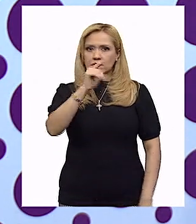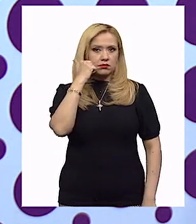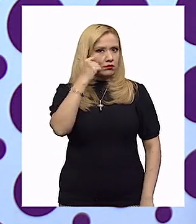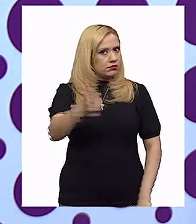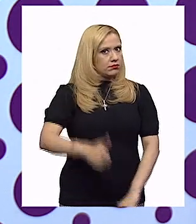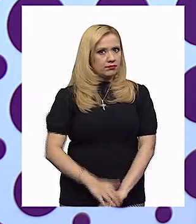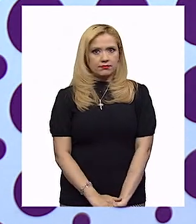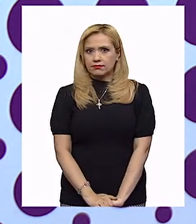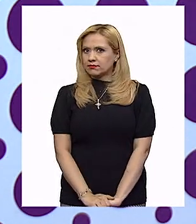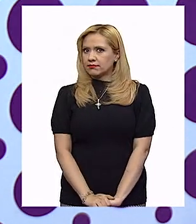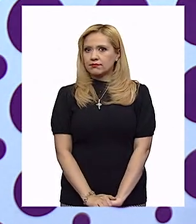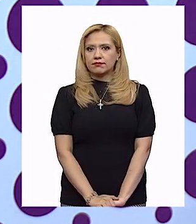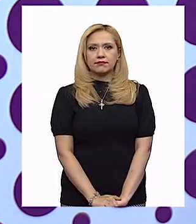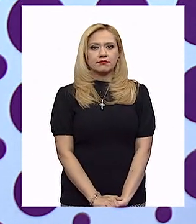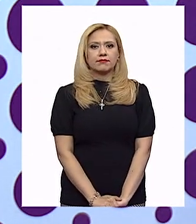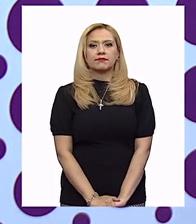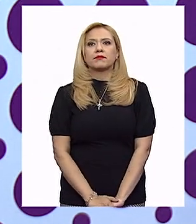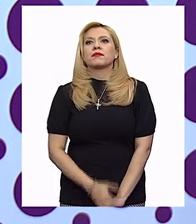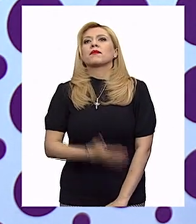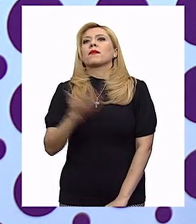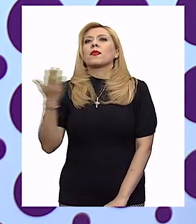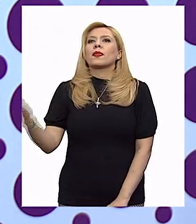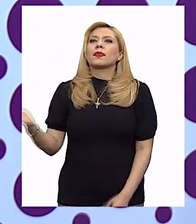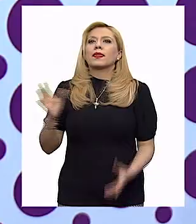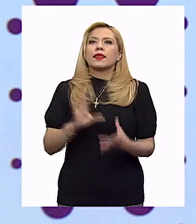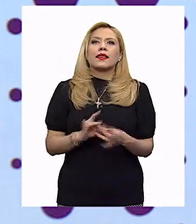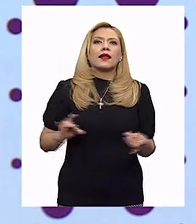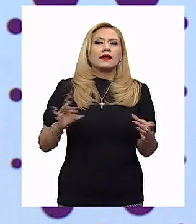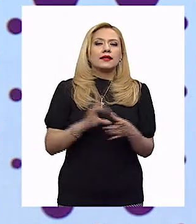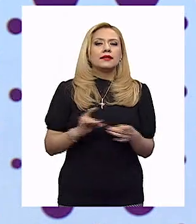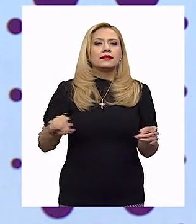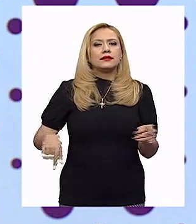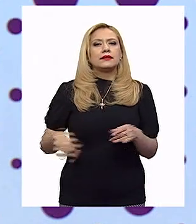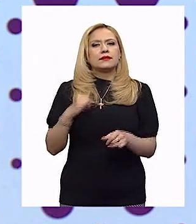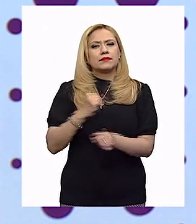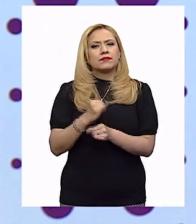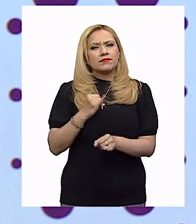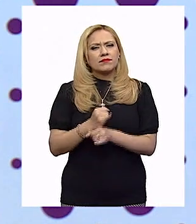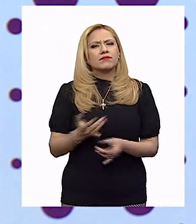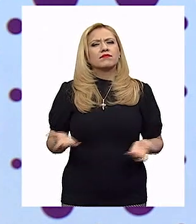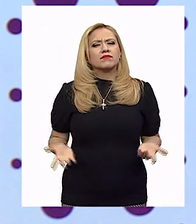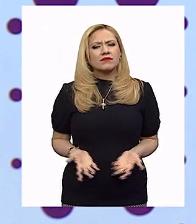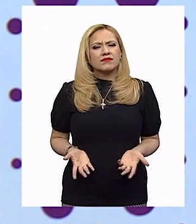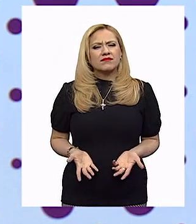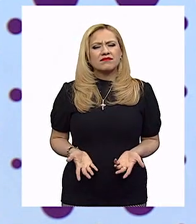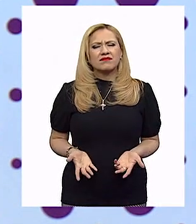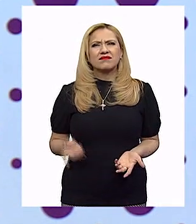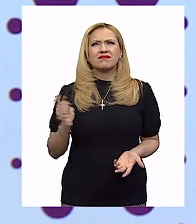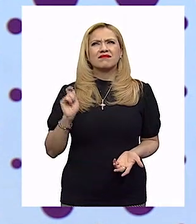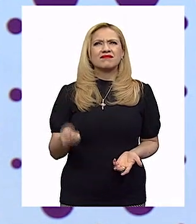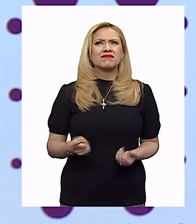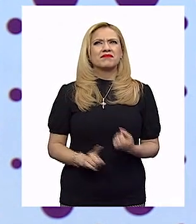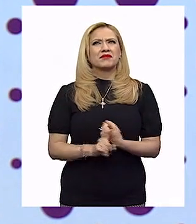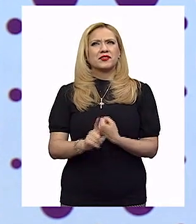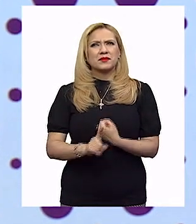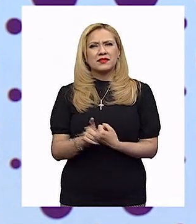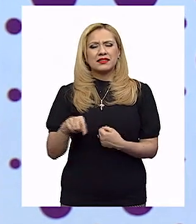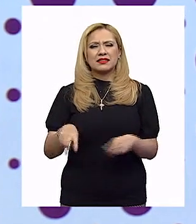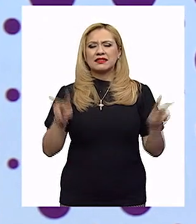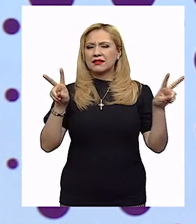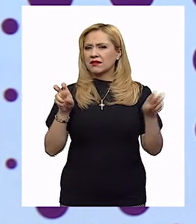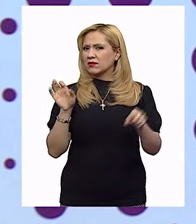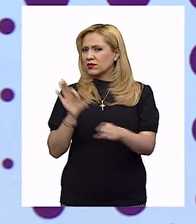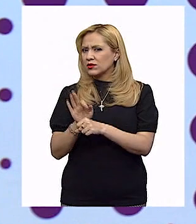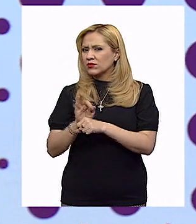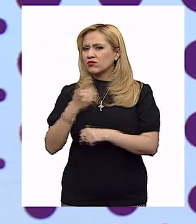Claro. Sara, ahí mencionaba, Eduard, las plataformas digitales, ¿no? ¿Qué desafíos nos presentan para el tema de la protección